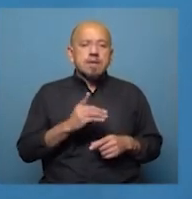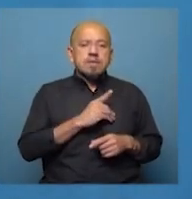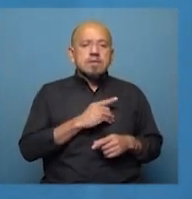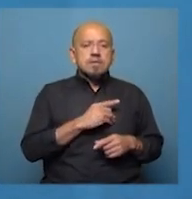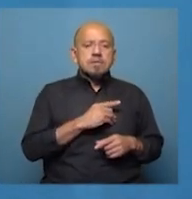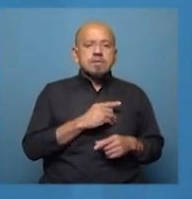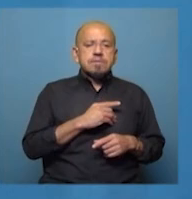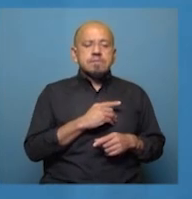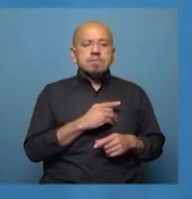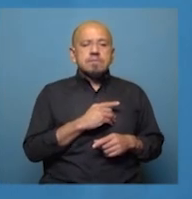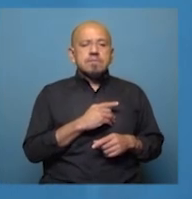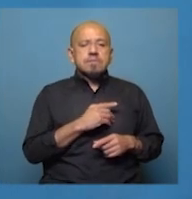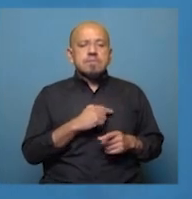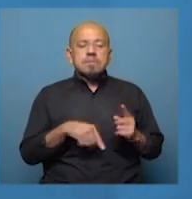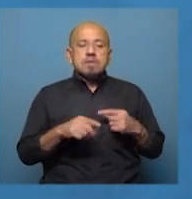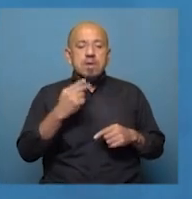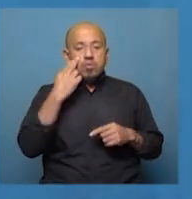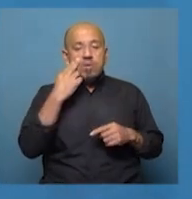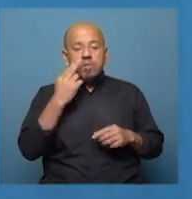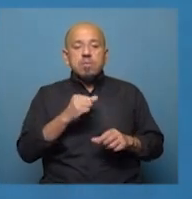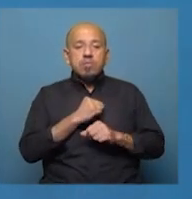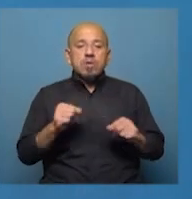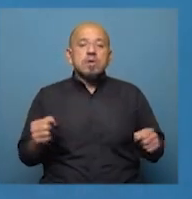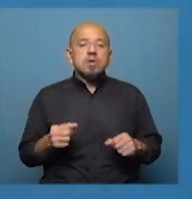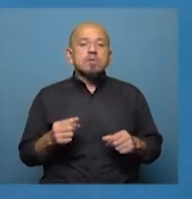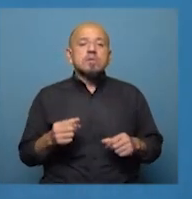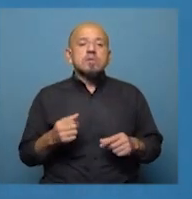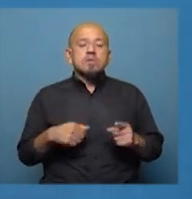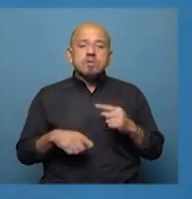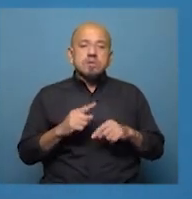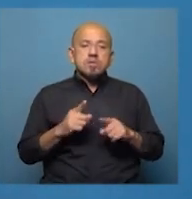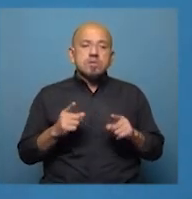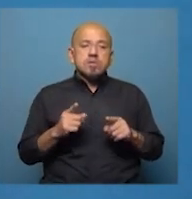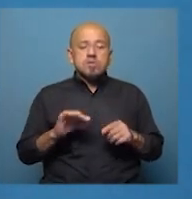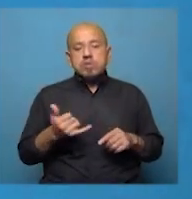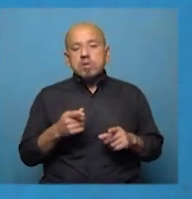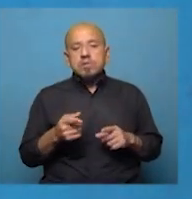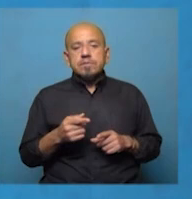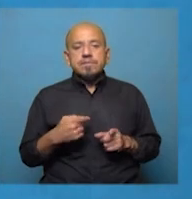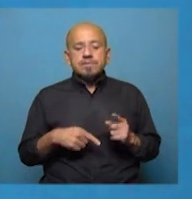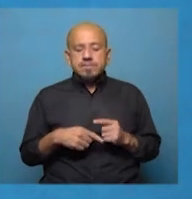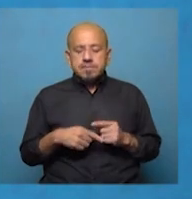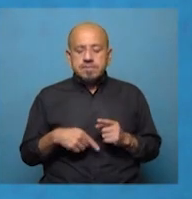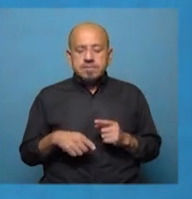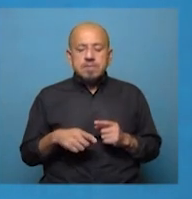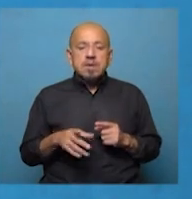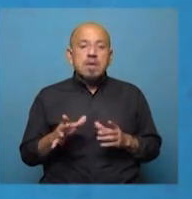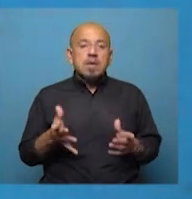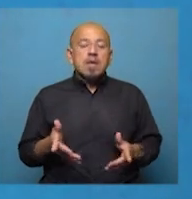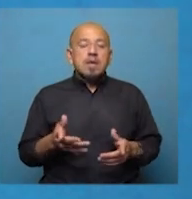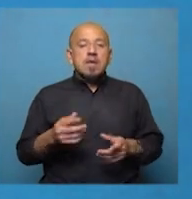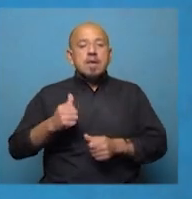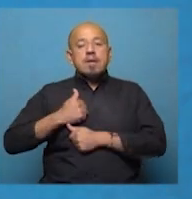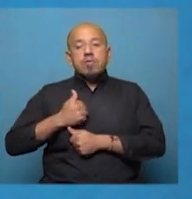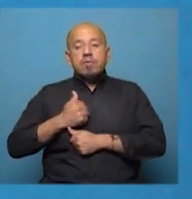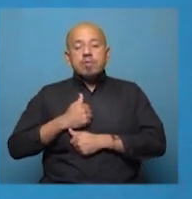hizo seguramente el problema lo hubiera podido atender a tiempo y no con el hecho consumado hoy mencionabas no cabil abierto apoyó al frente amplio en este caso